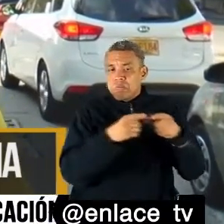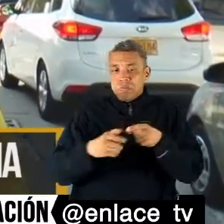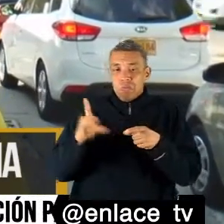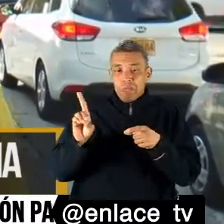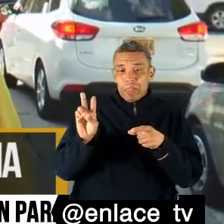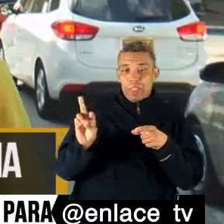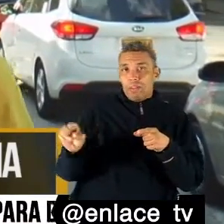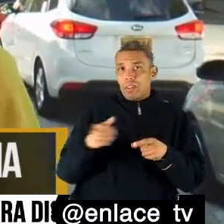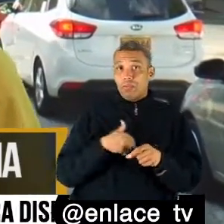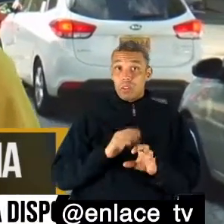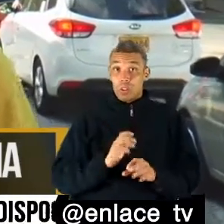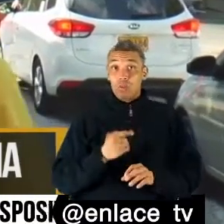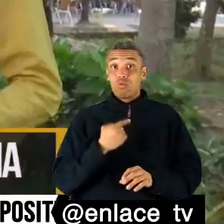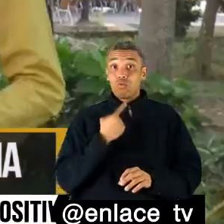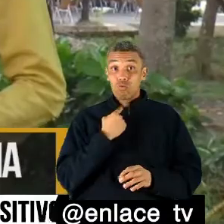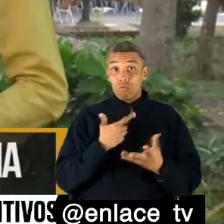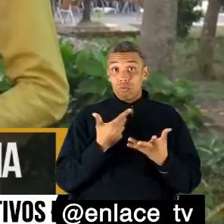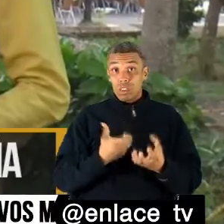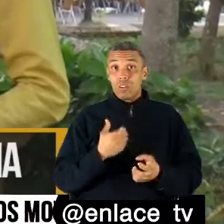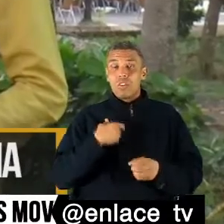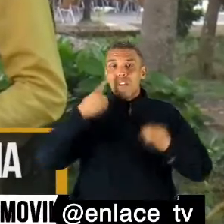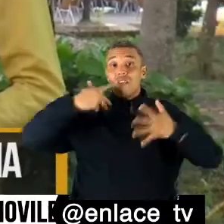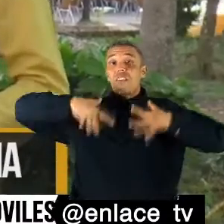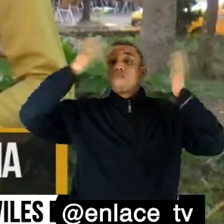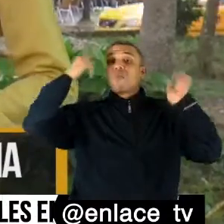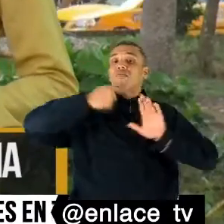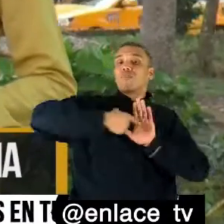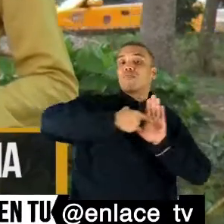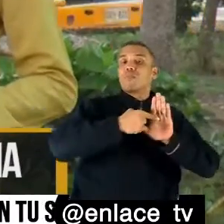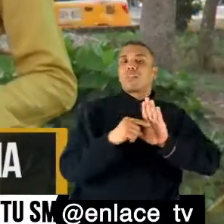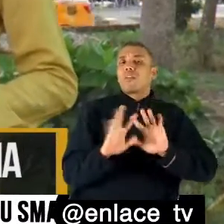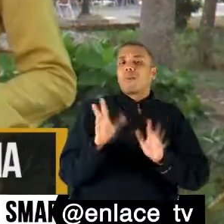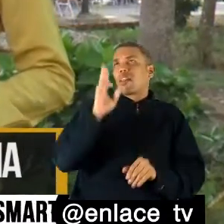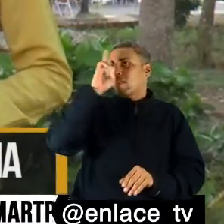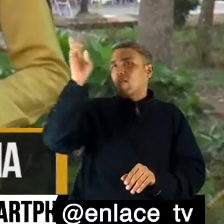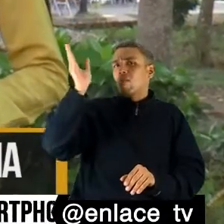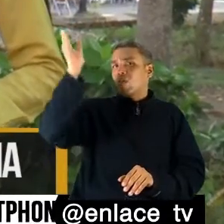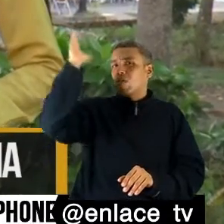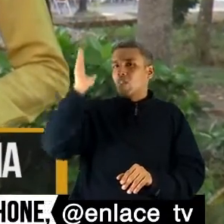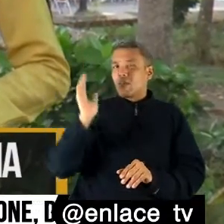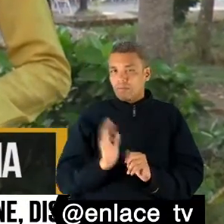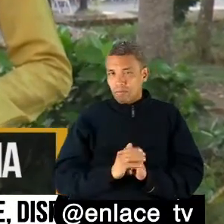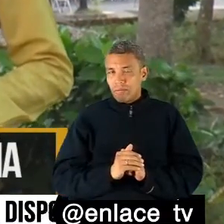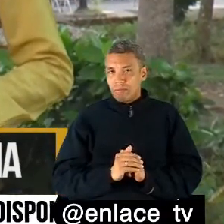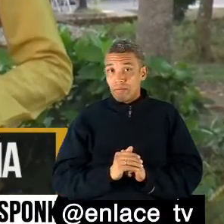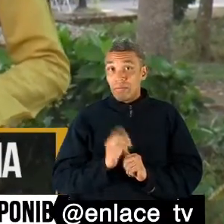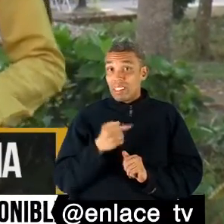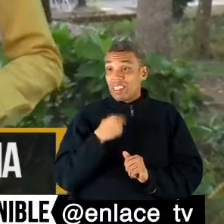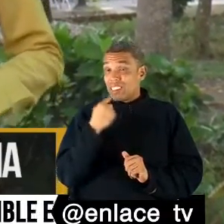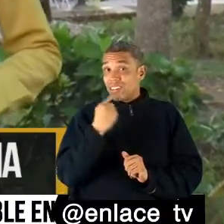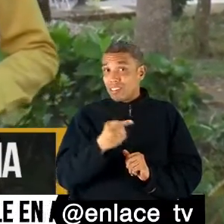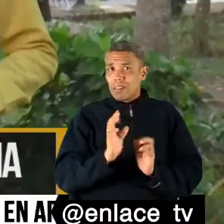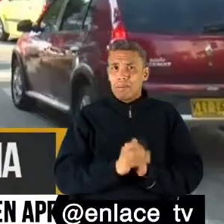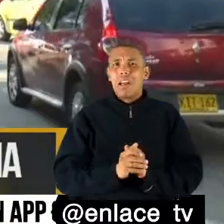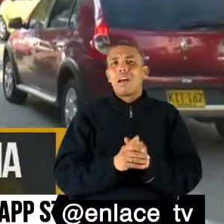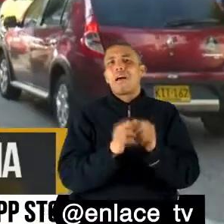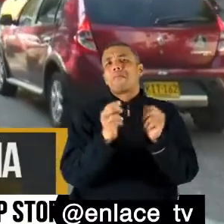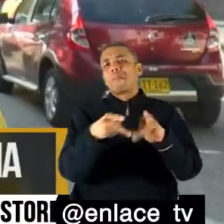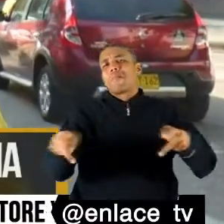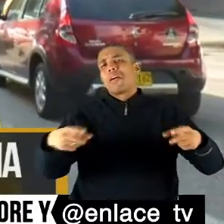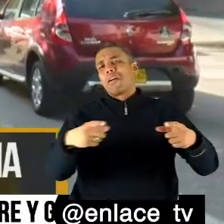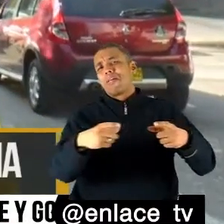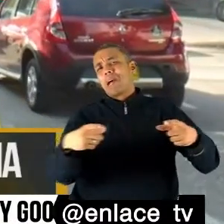un cantante más, sino un adorador. Ha recorrido gran parte del país y su mayor público ha sido, según él, de 10.000 espectadores. Y la